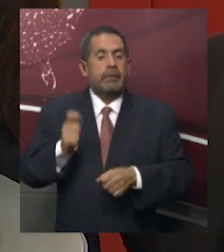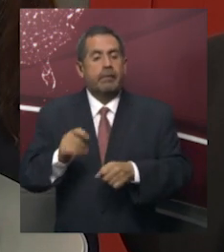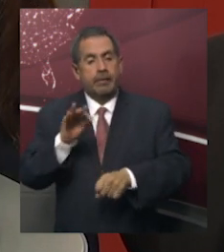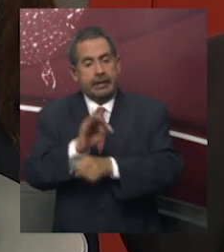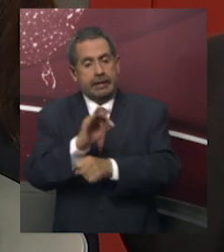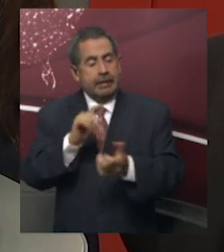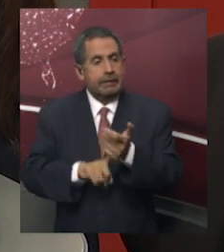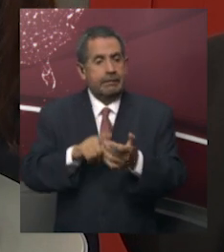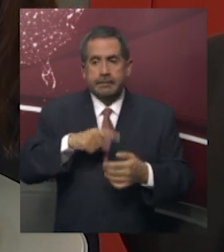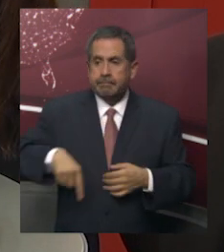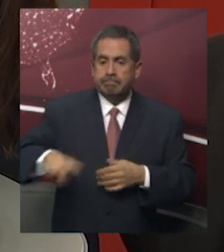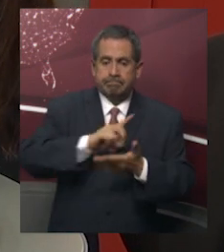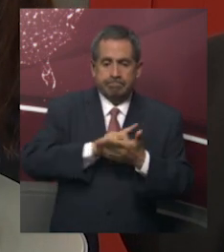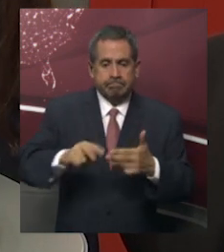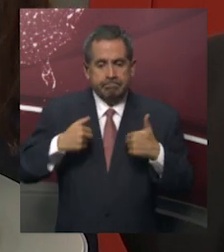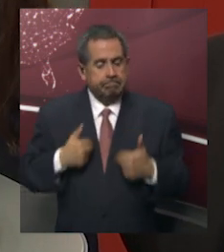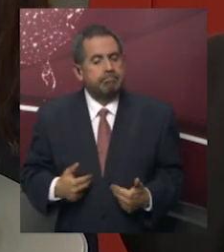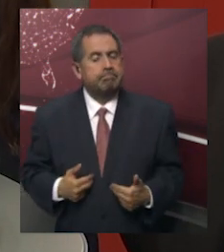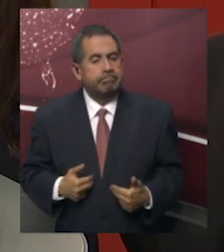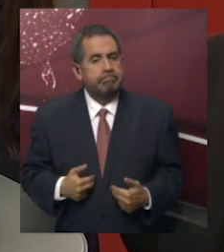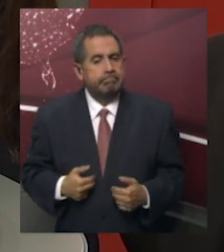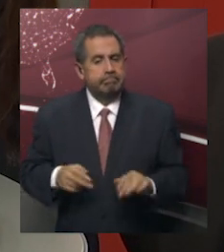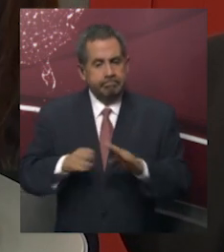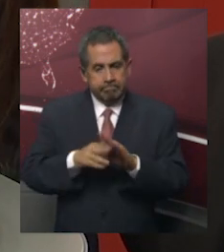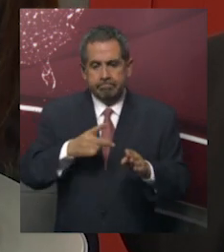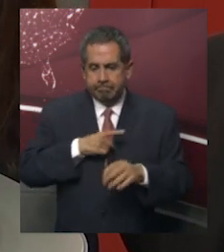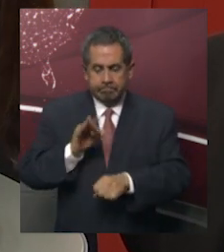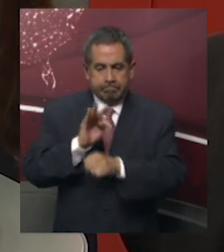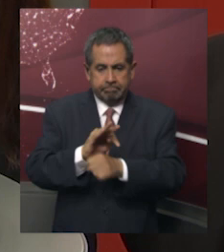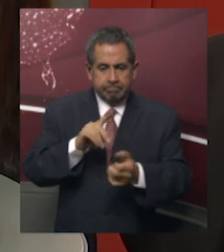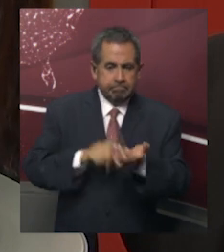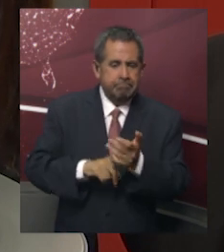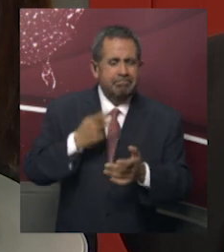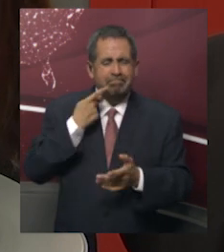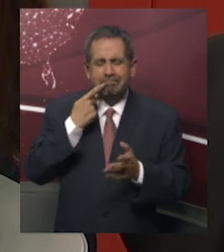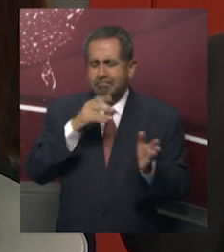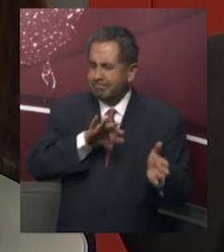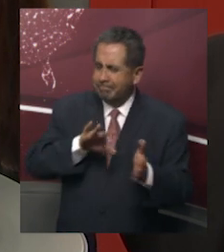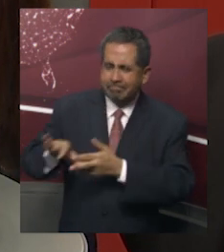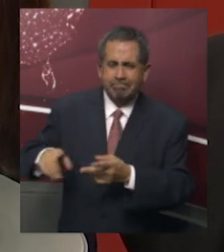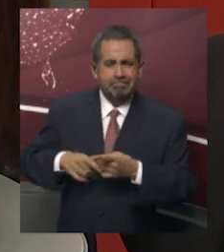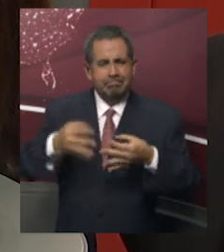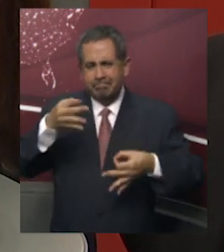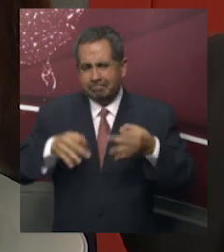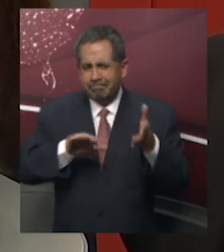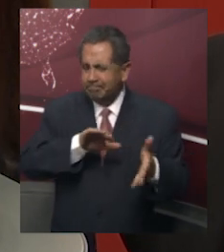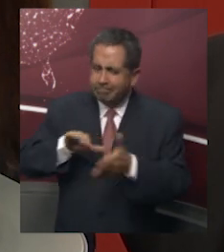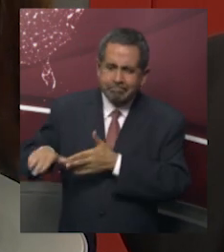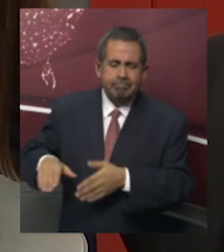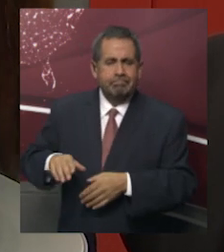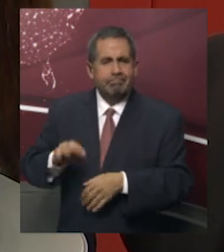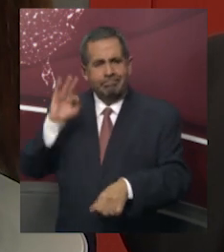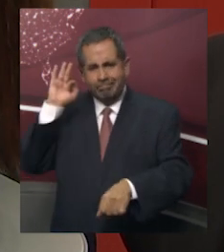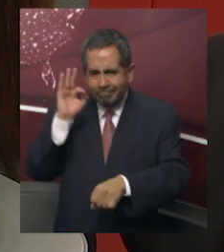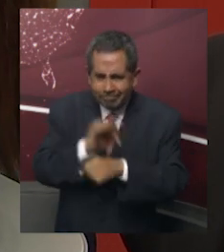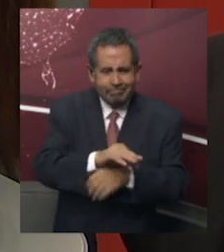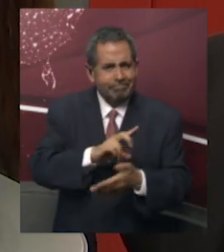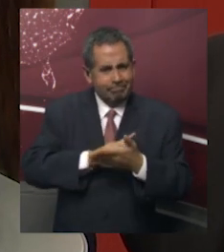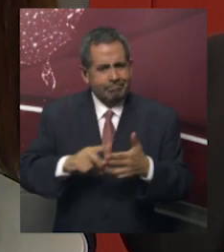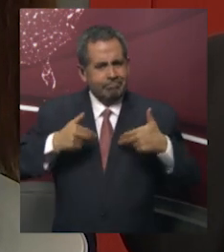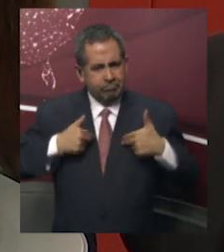de los derechos humanos y que eso tiene que ir más allá de sistemas políticos, sistemas jurídicos,